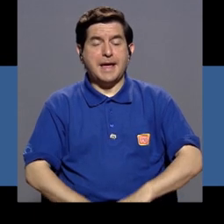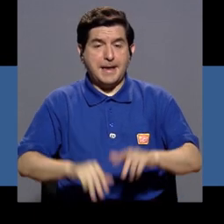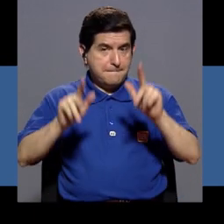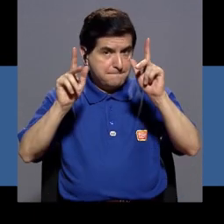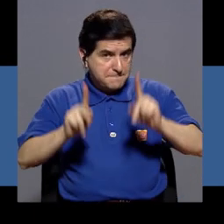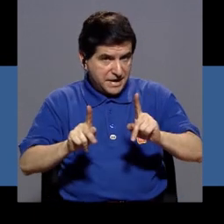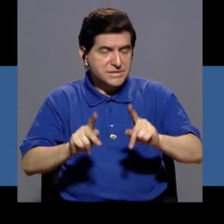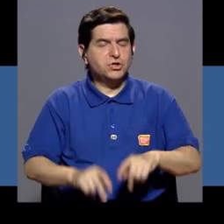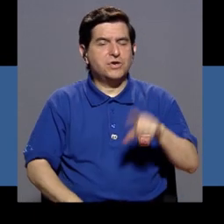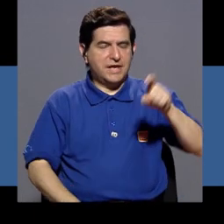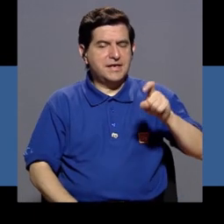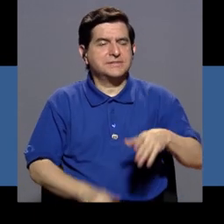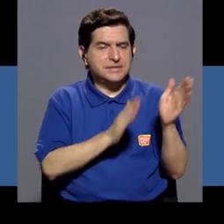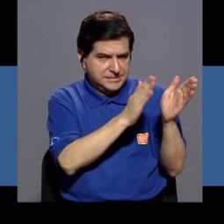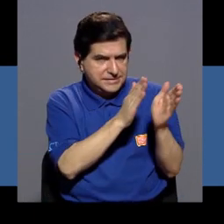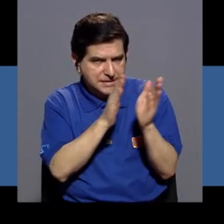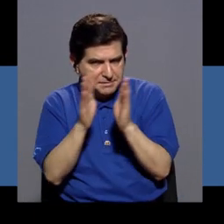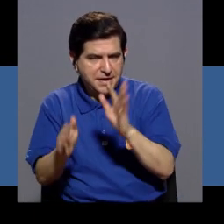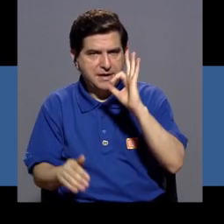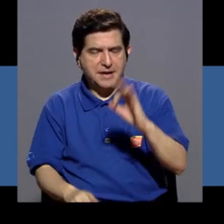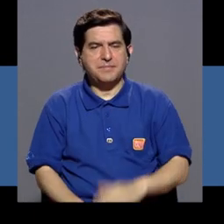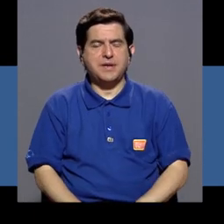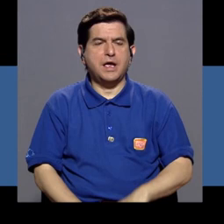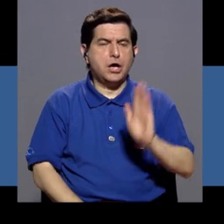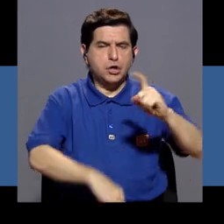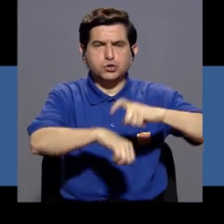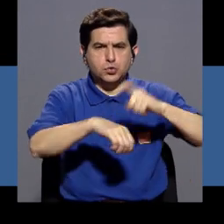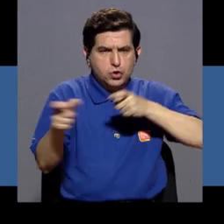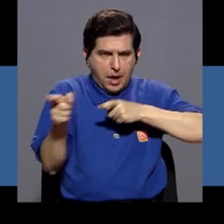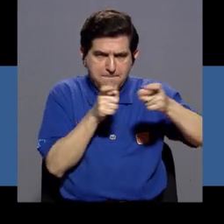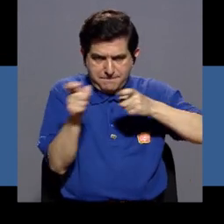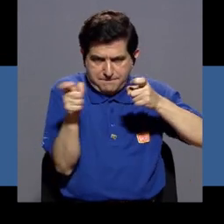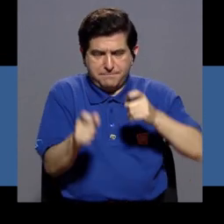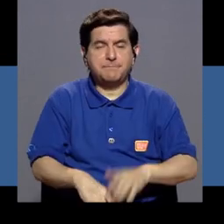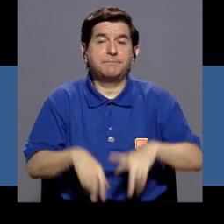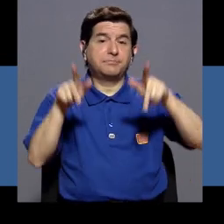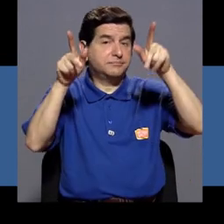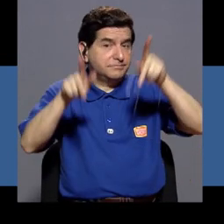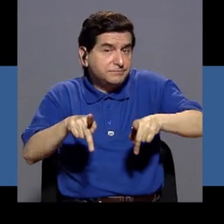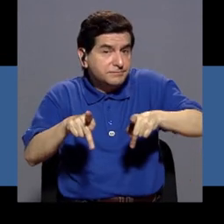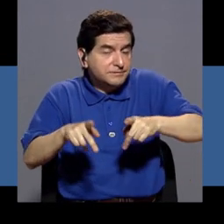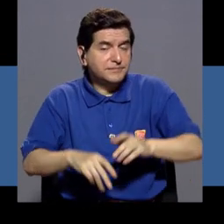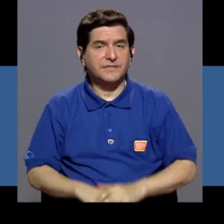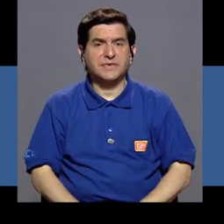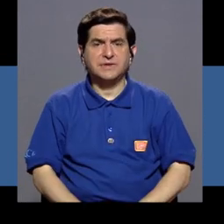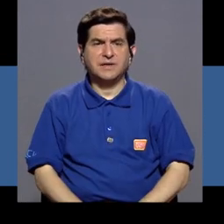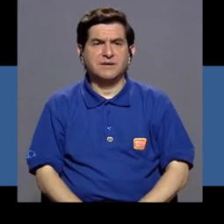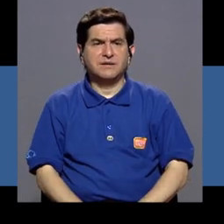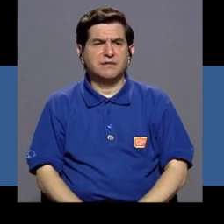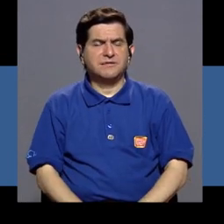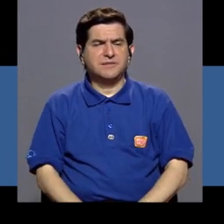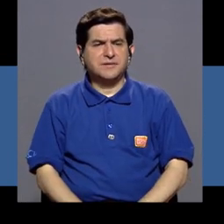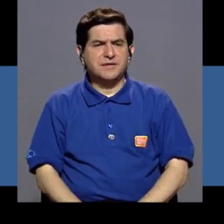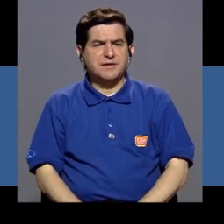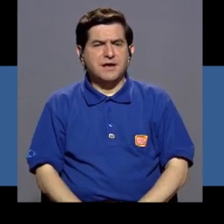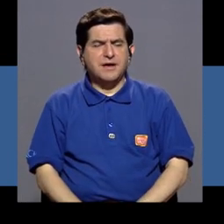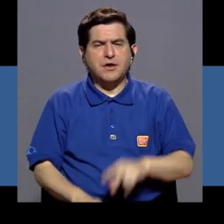Creo que tiene que ser una persona muy organizada, que tenga buen manejo de sus tiempos, tiene que ser una persona